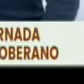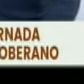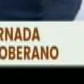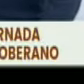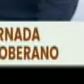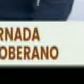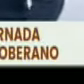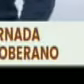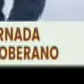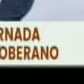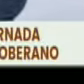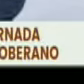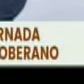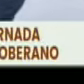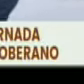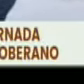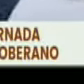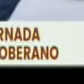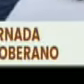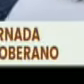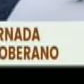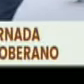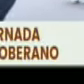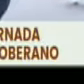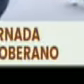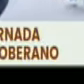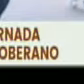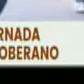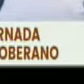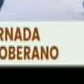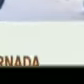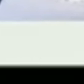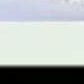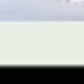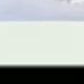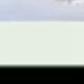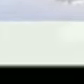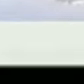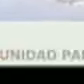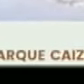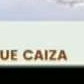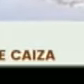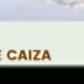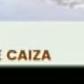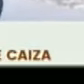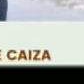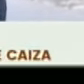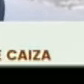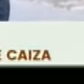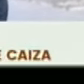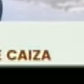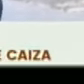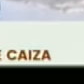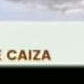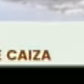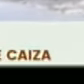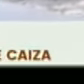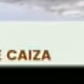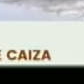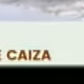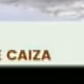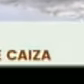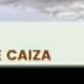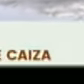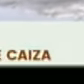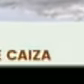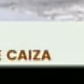sector. Bueno, fíjate, hoy viernes 13 de octubre estamos aquí desde la comuna rural turística Parque Caiza, dándole las